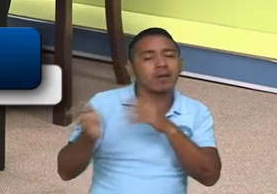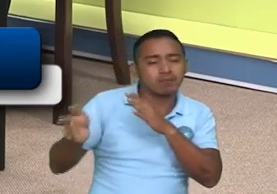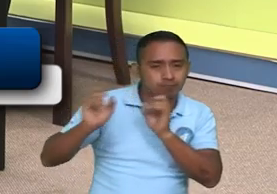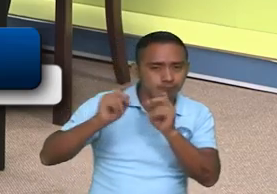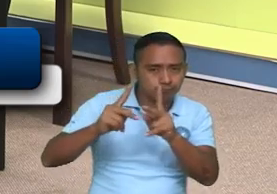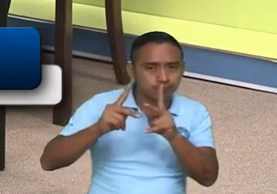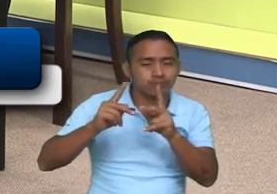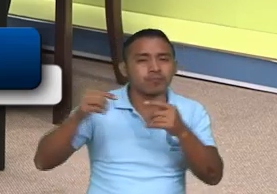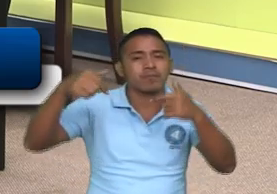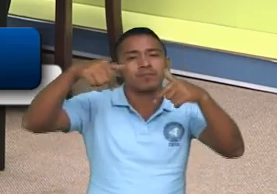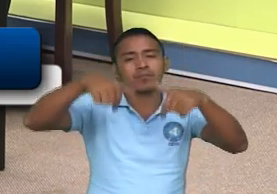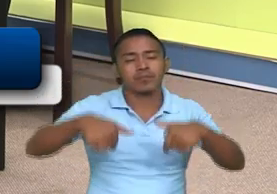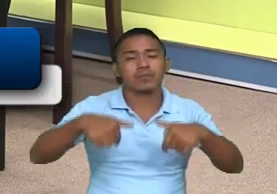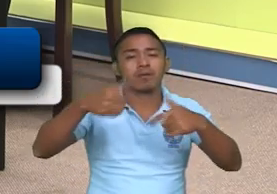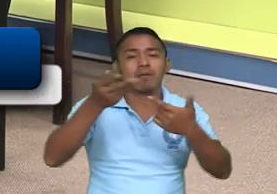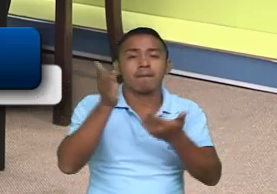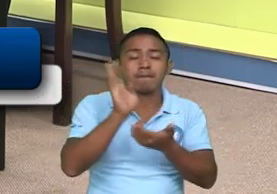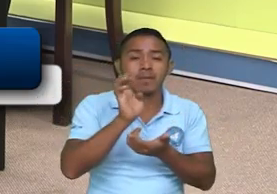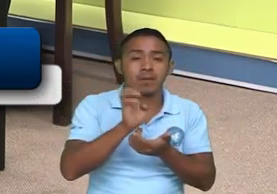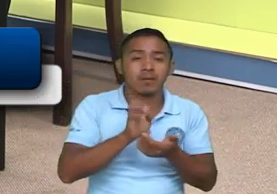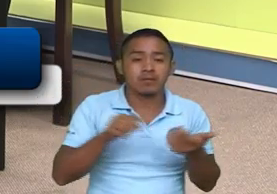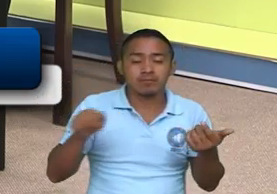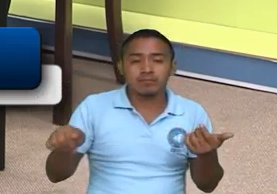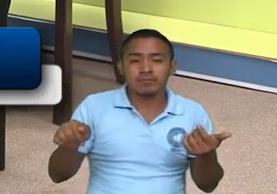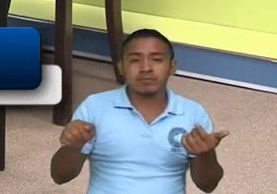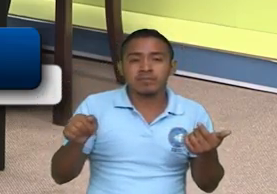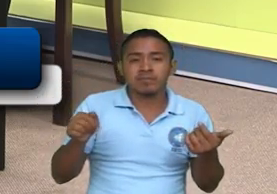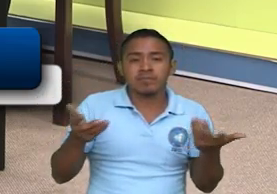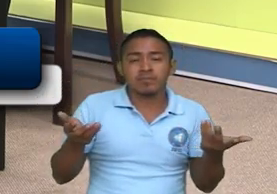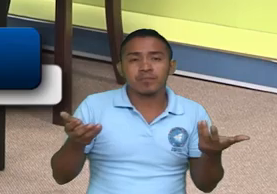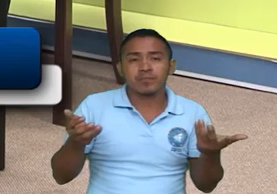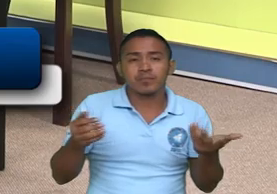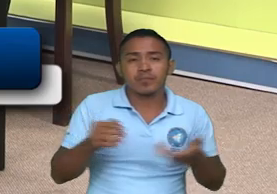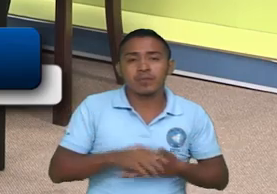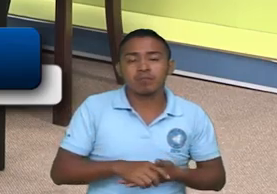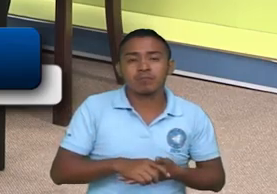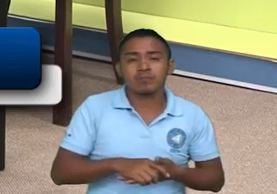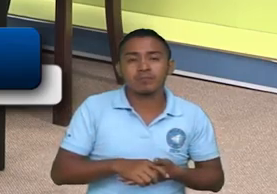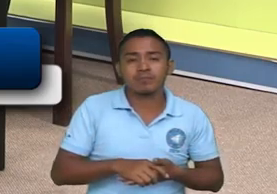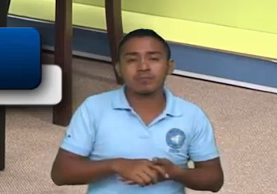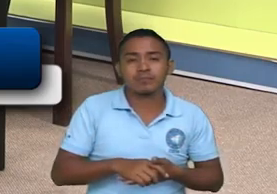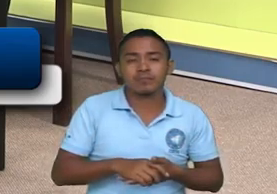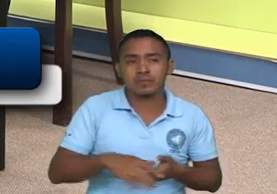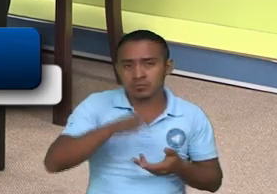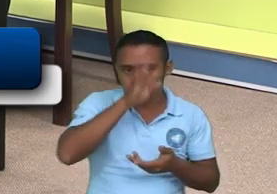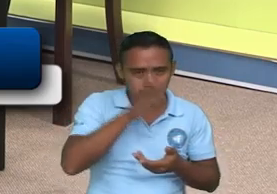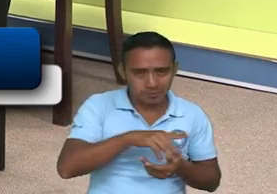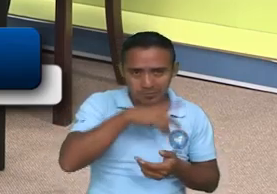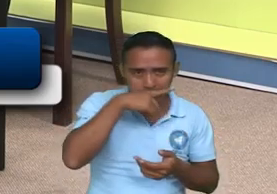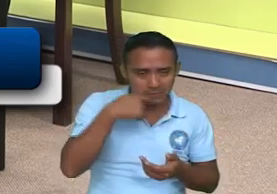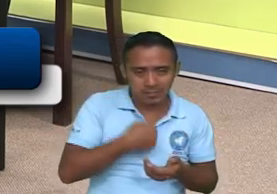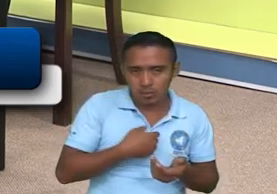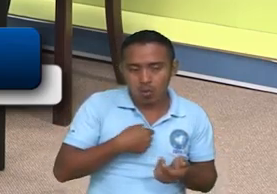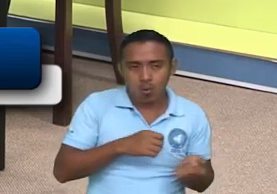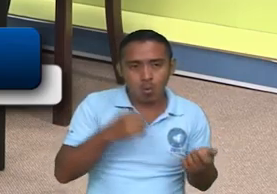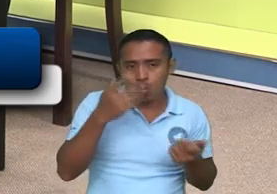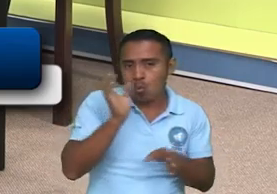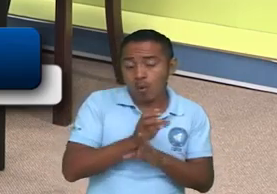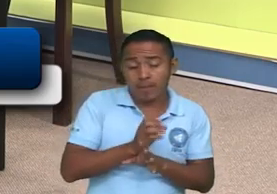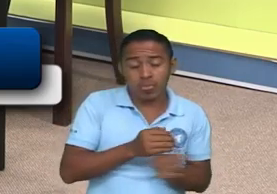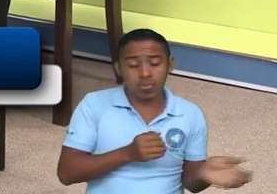bebé. El hecho de dormir con el bebé juntos, papá y mamá, por el riesgo de lo que ya estábamos platicando, del